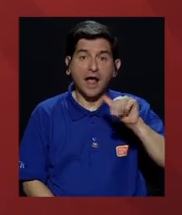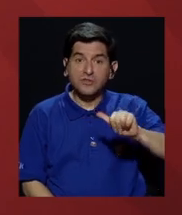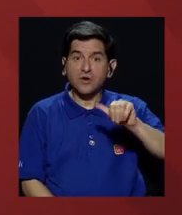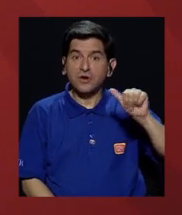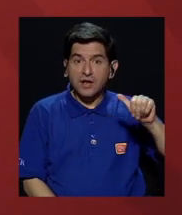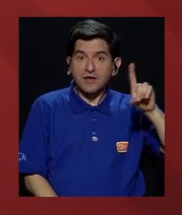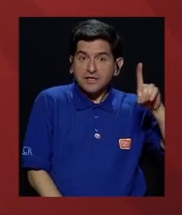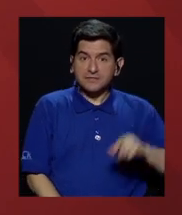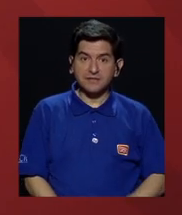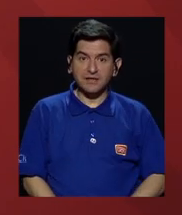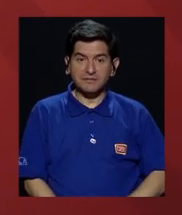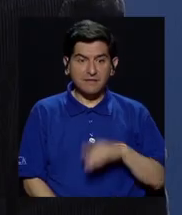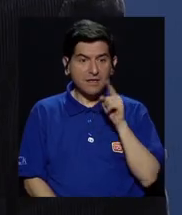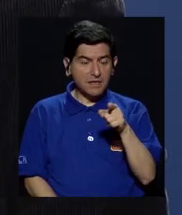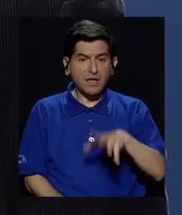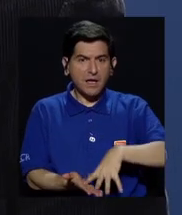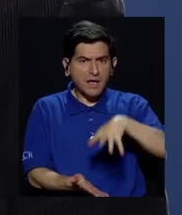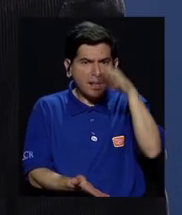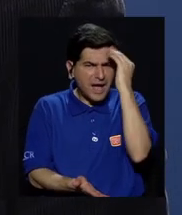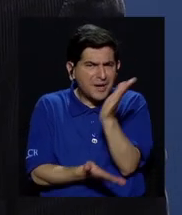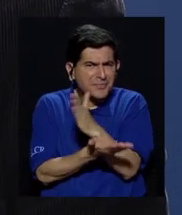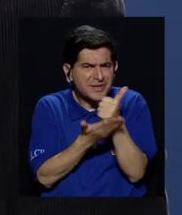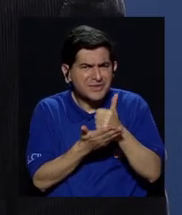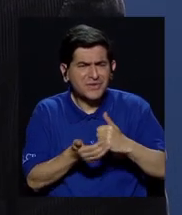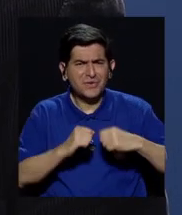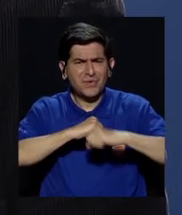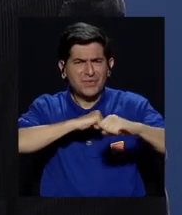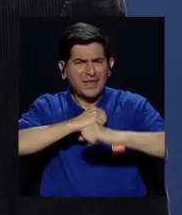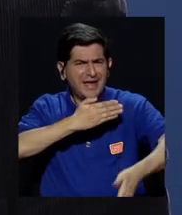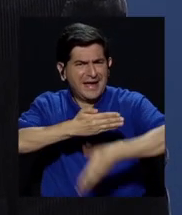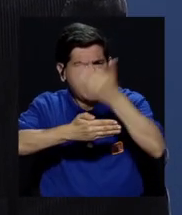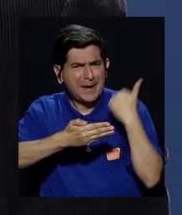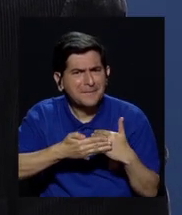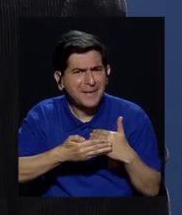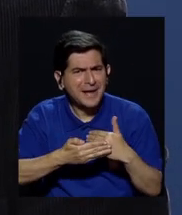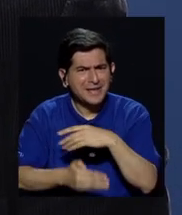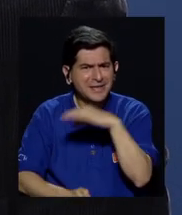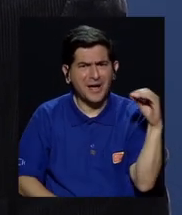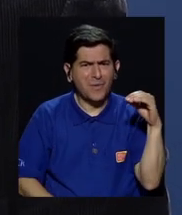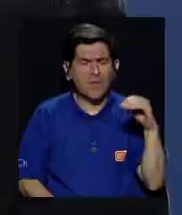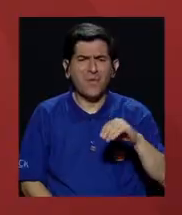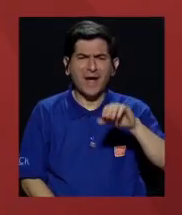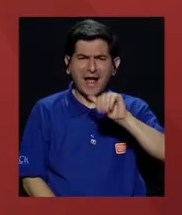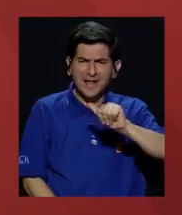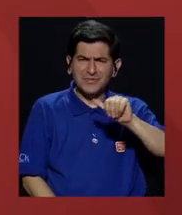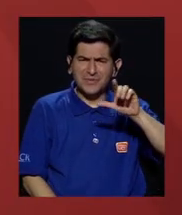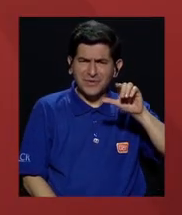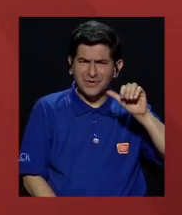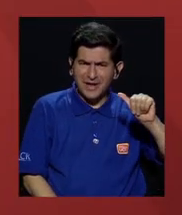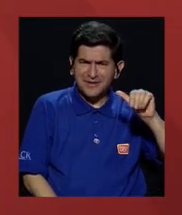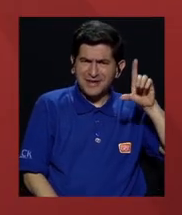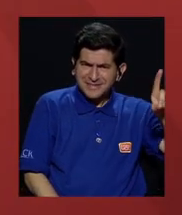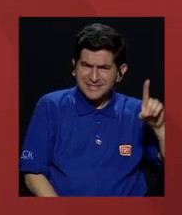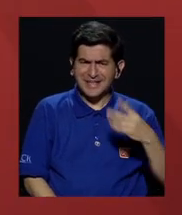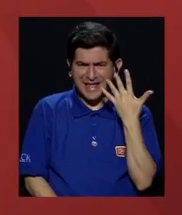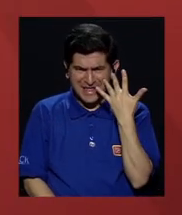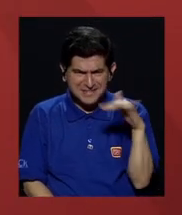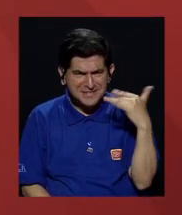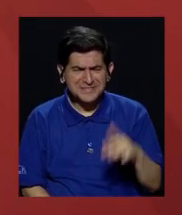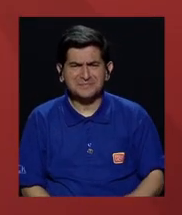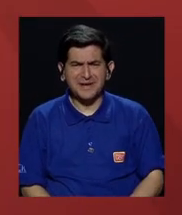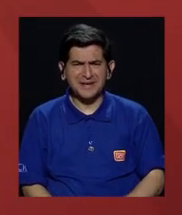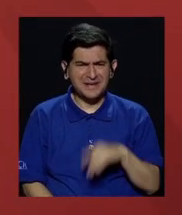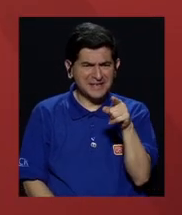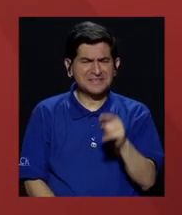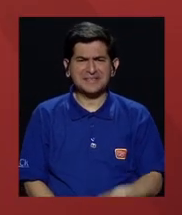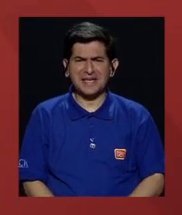y hoy antonio al varios aprendió algo de la campaña anterior o porque antonio pareciera que sea